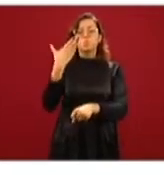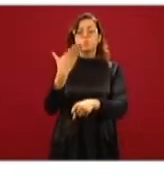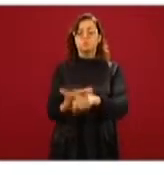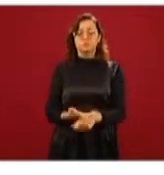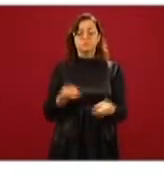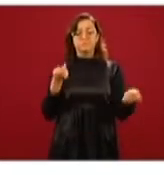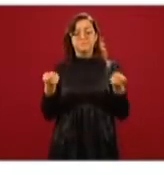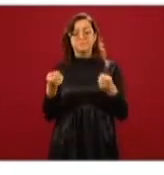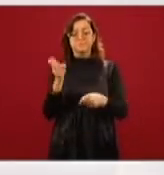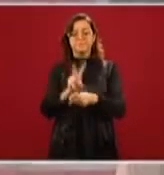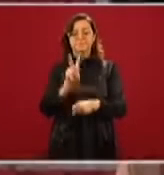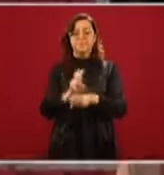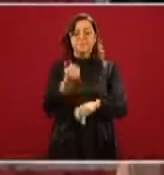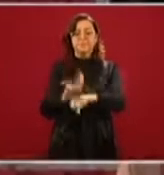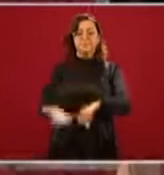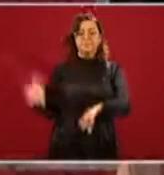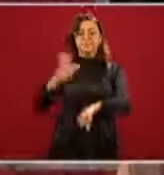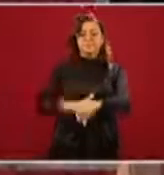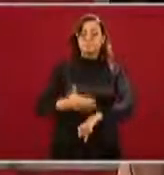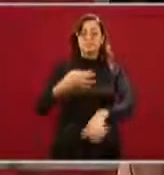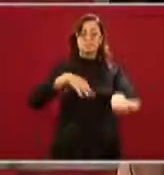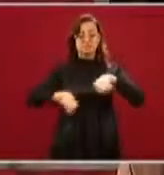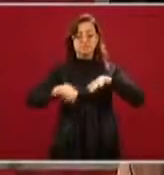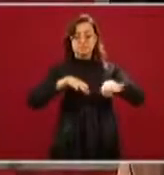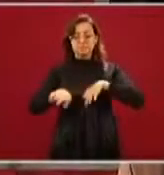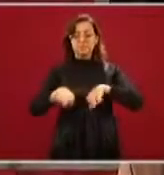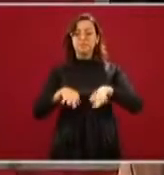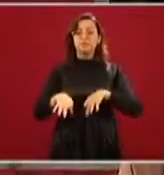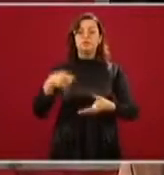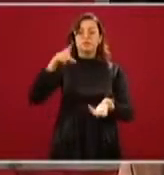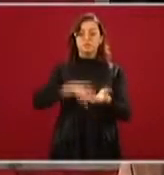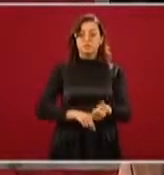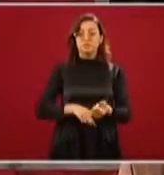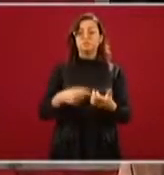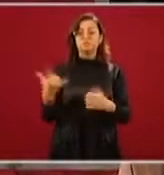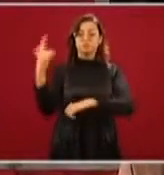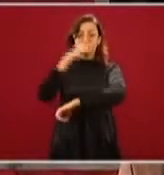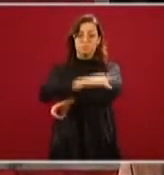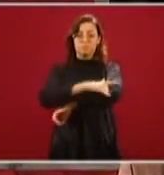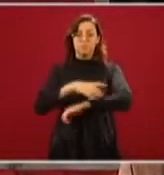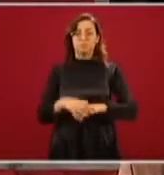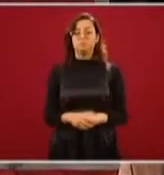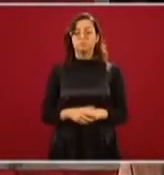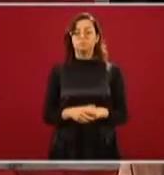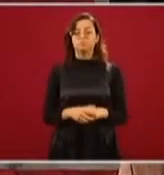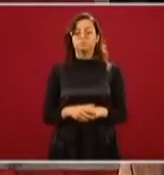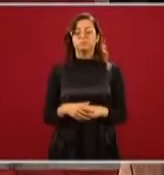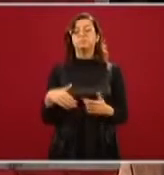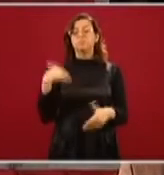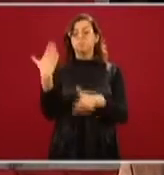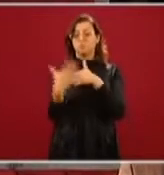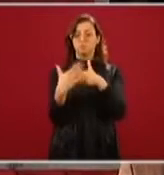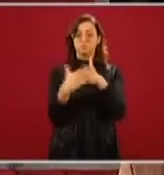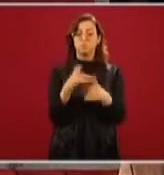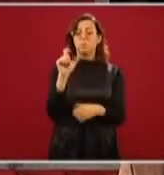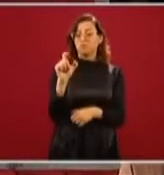administración, operación y explotación de este aeropuerto. Para tal propósito, el día 20 de